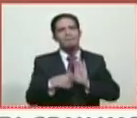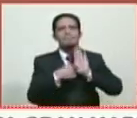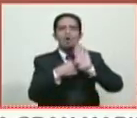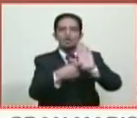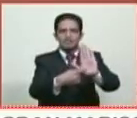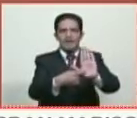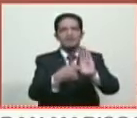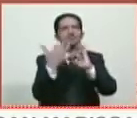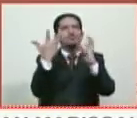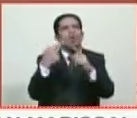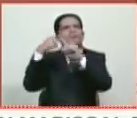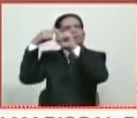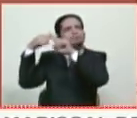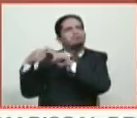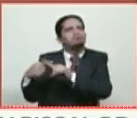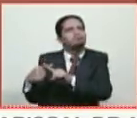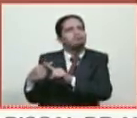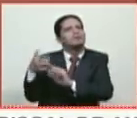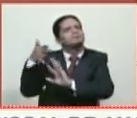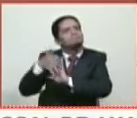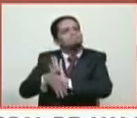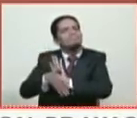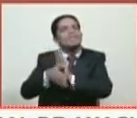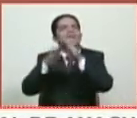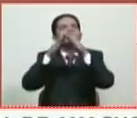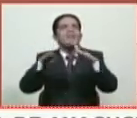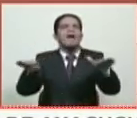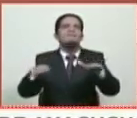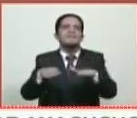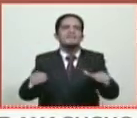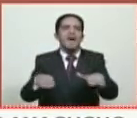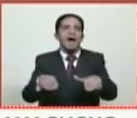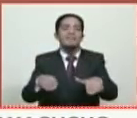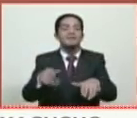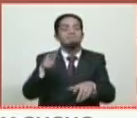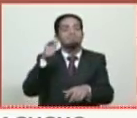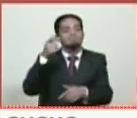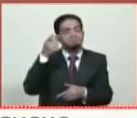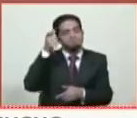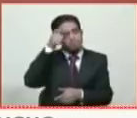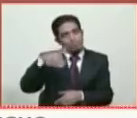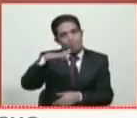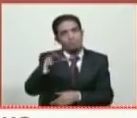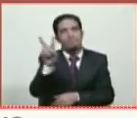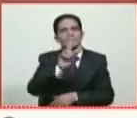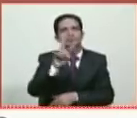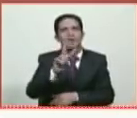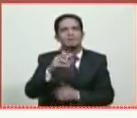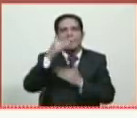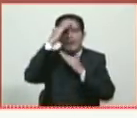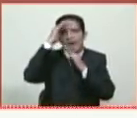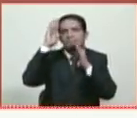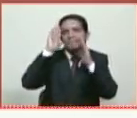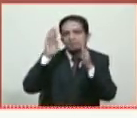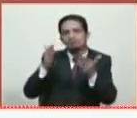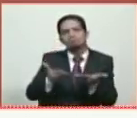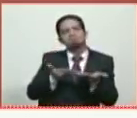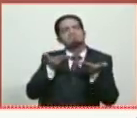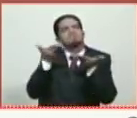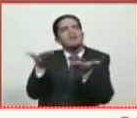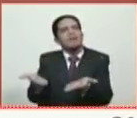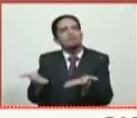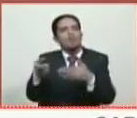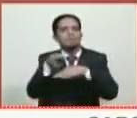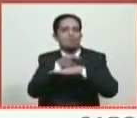números lo que significaron estas Navidades para el pueblo de Venezuela. La atención permanente que recibieron por parte